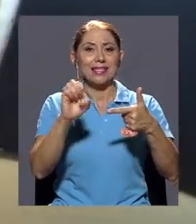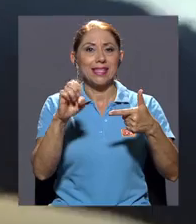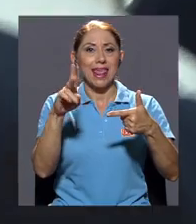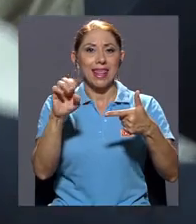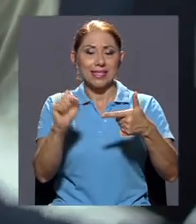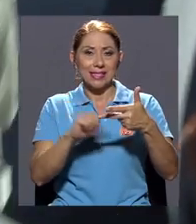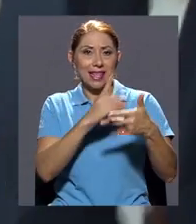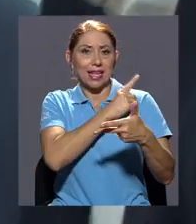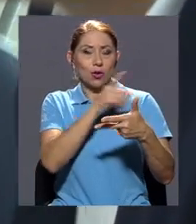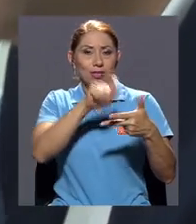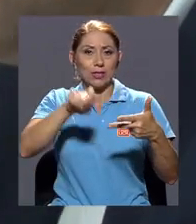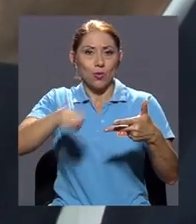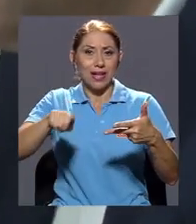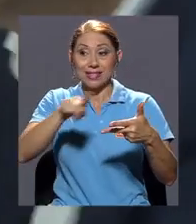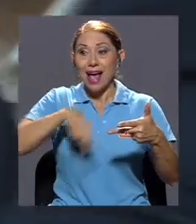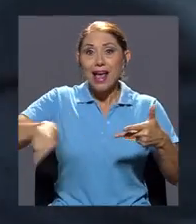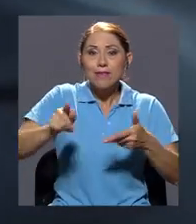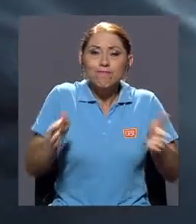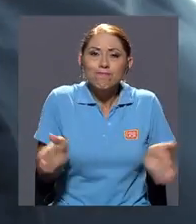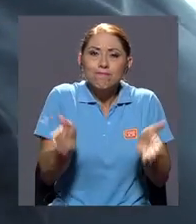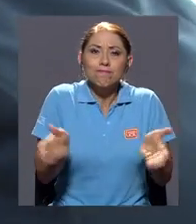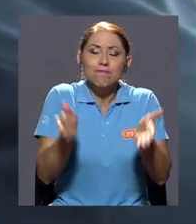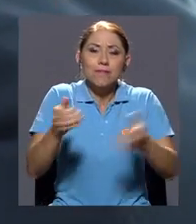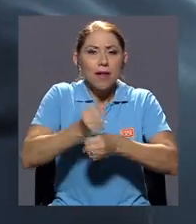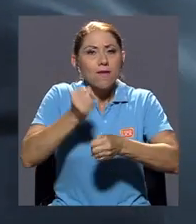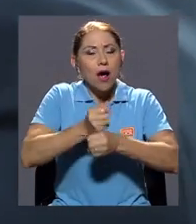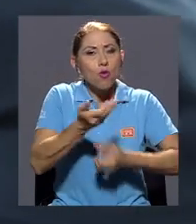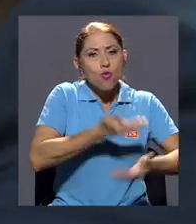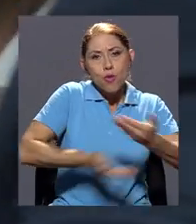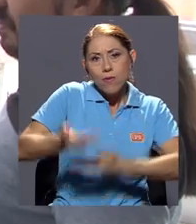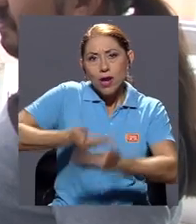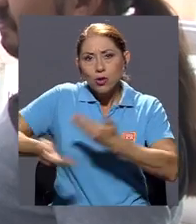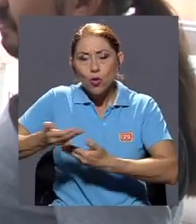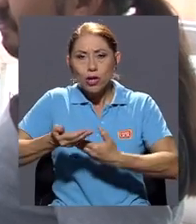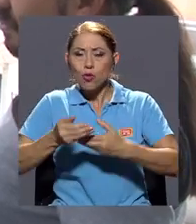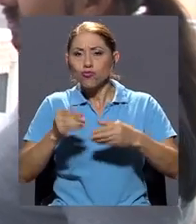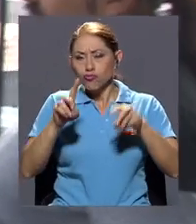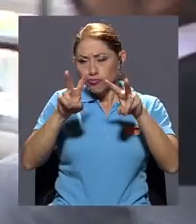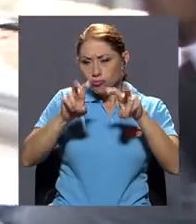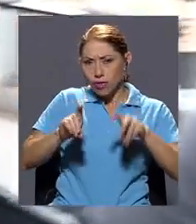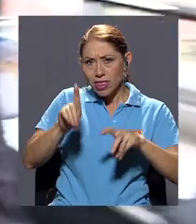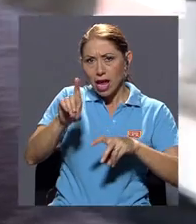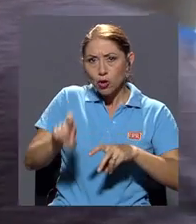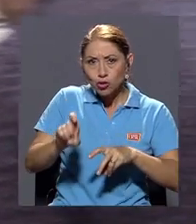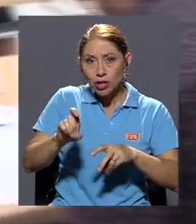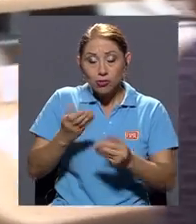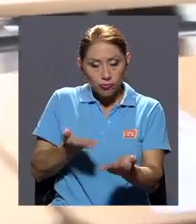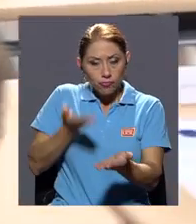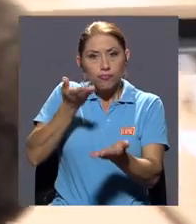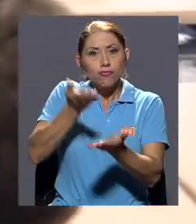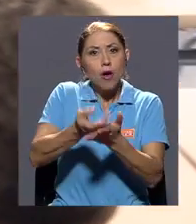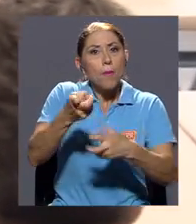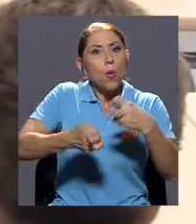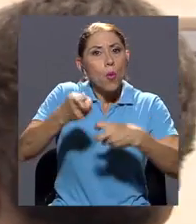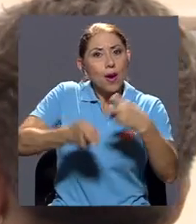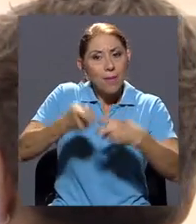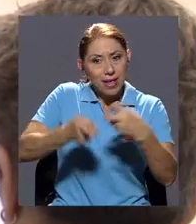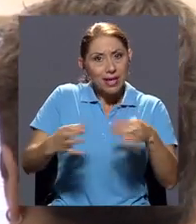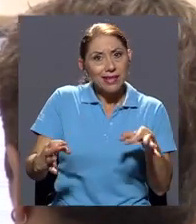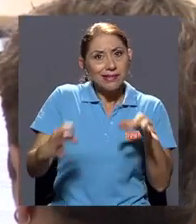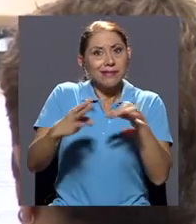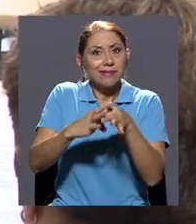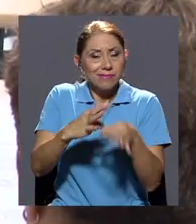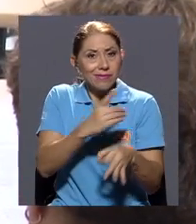En las sesiones se fomenta el trabajo colaborativo, se hacen diagnósticos, se simulan problemáticas asociadas al cargo y se